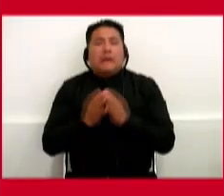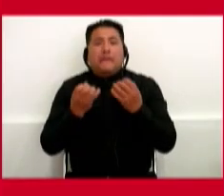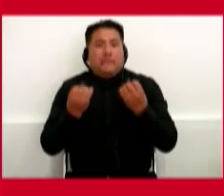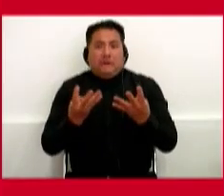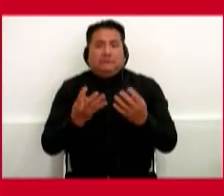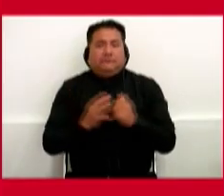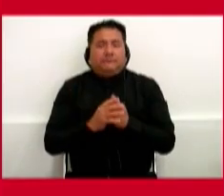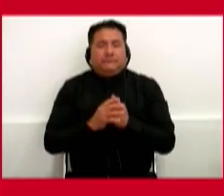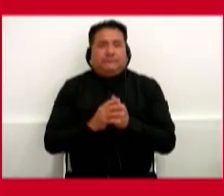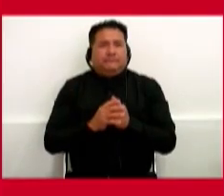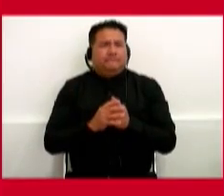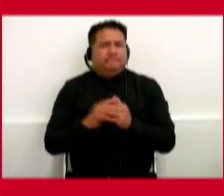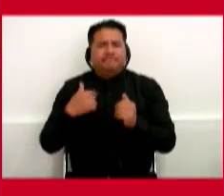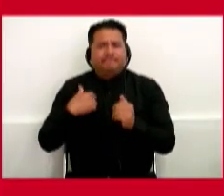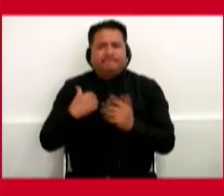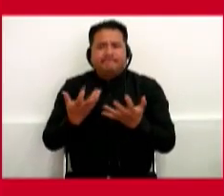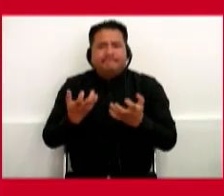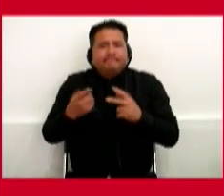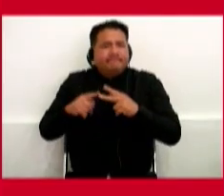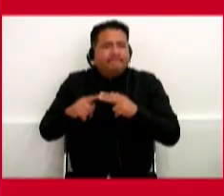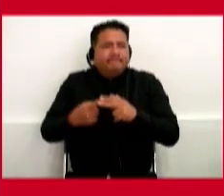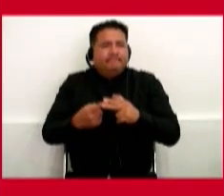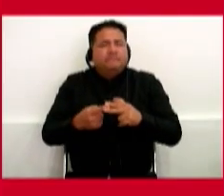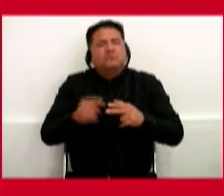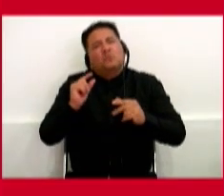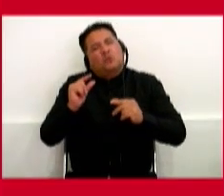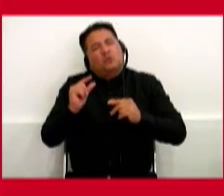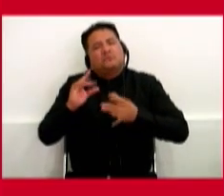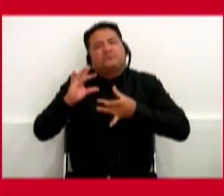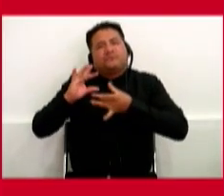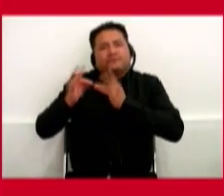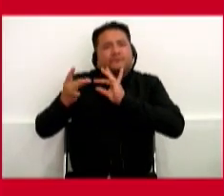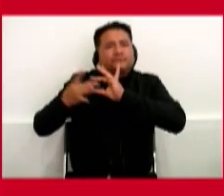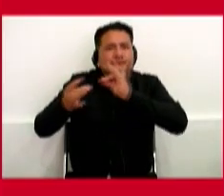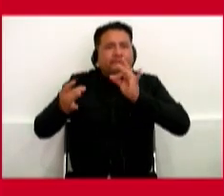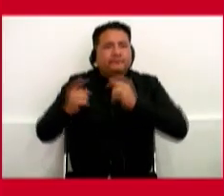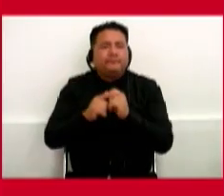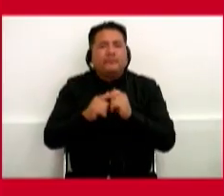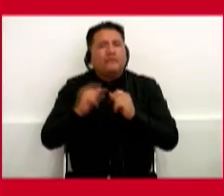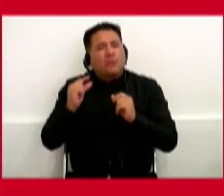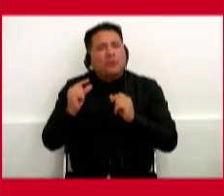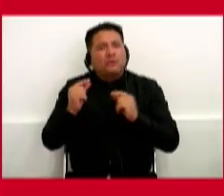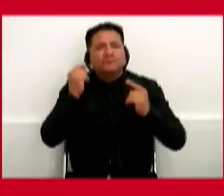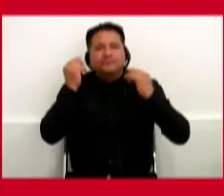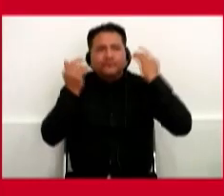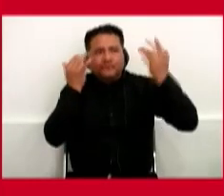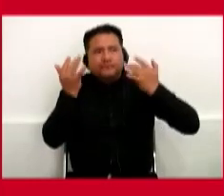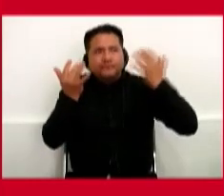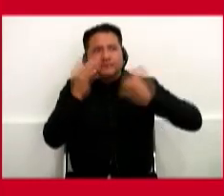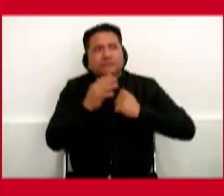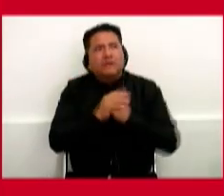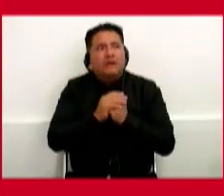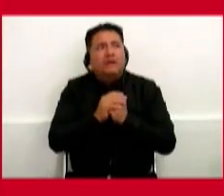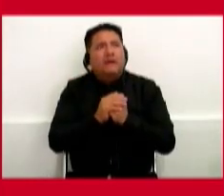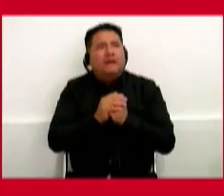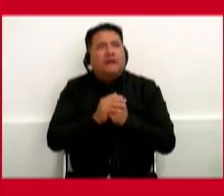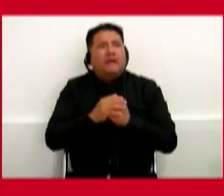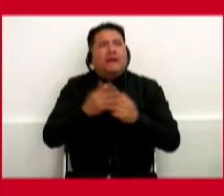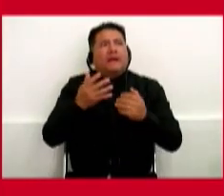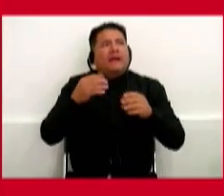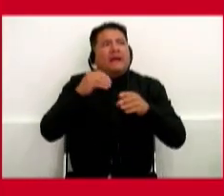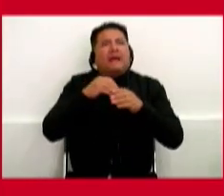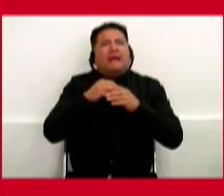empezar con un poco de historia, un poco de reflexión respecto a estos análisis en 3D,